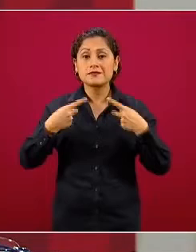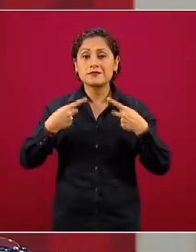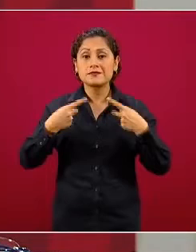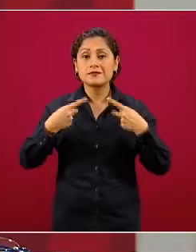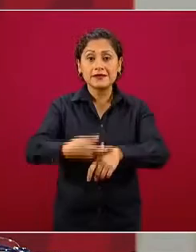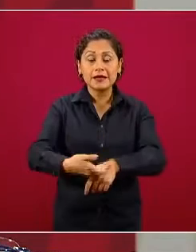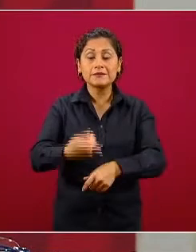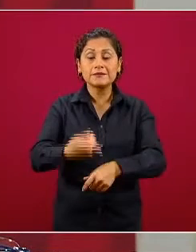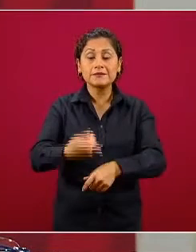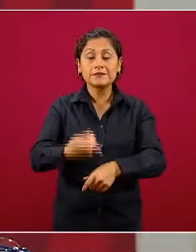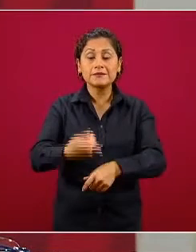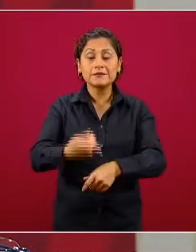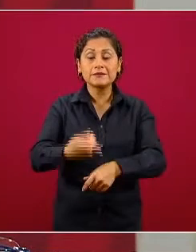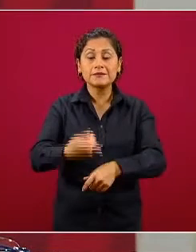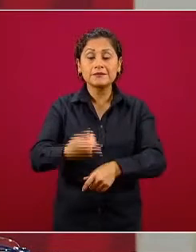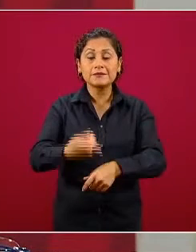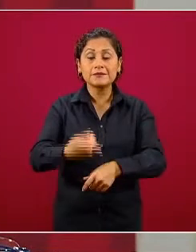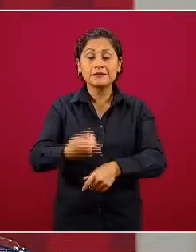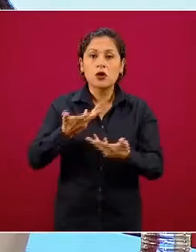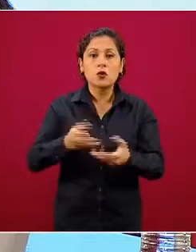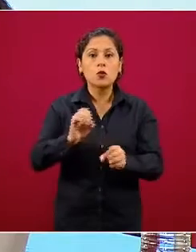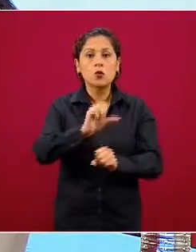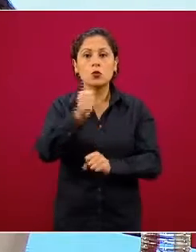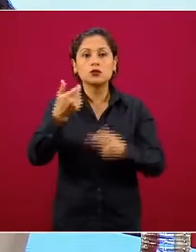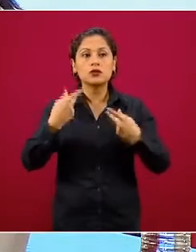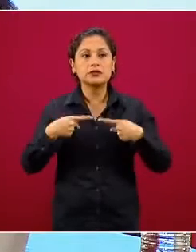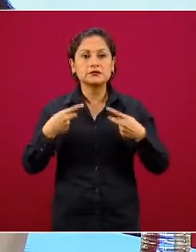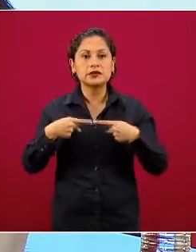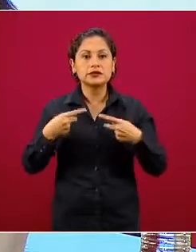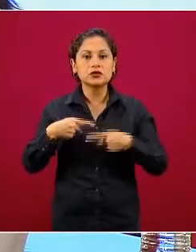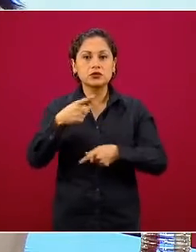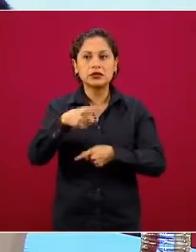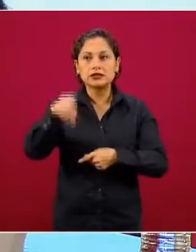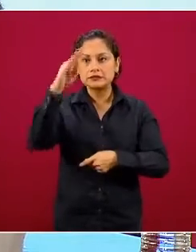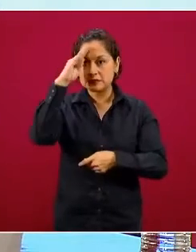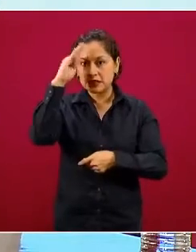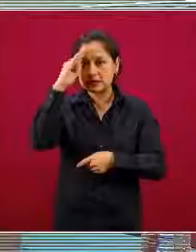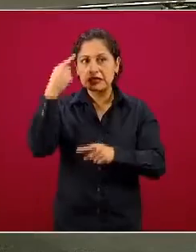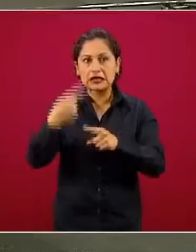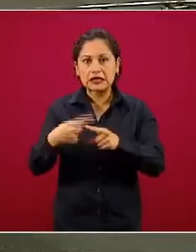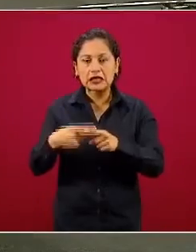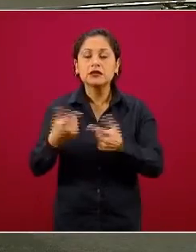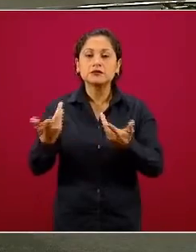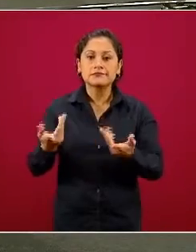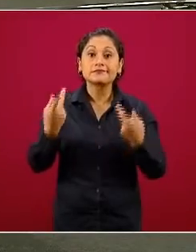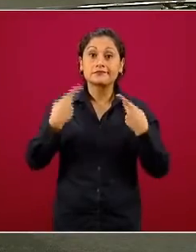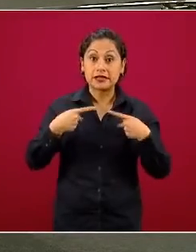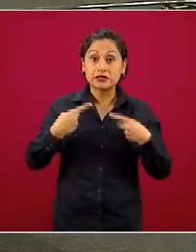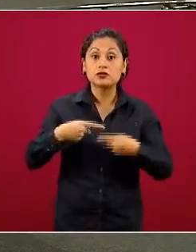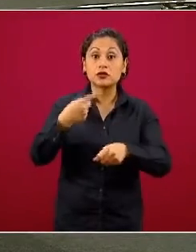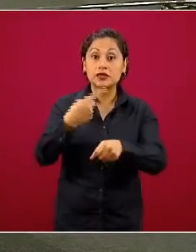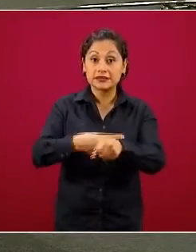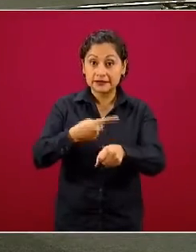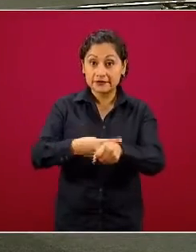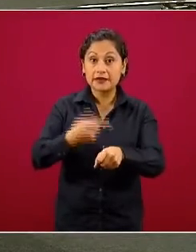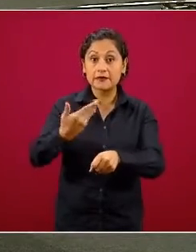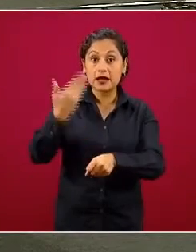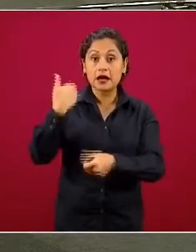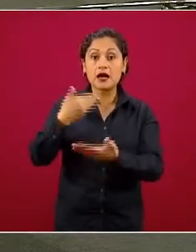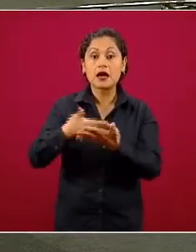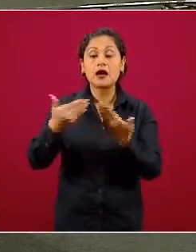hospitalizados, también hay muchas personas que se están recuperando en hospitales, y esto es importante, y en la Ciudad de México